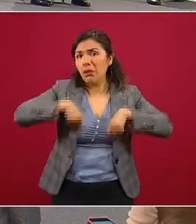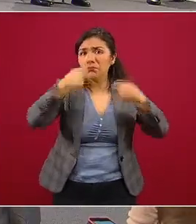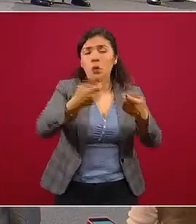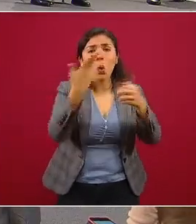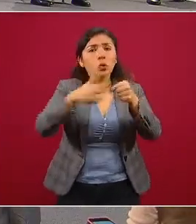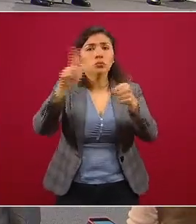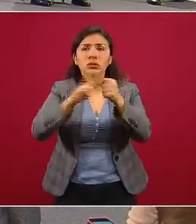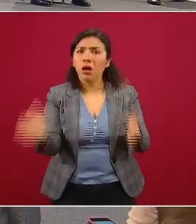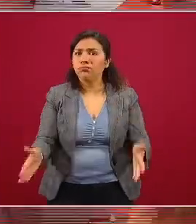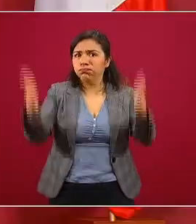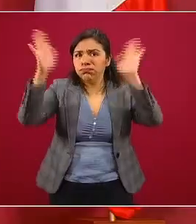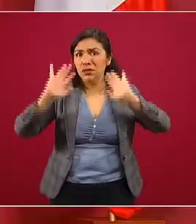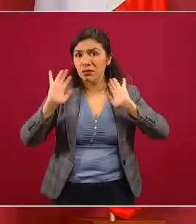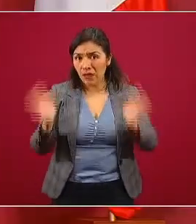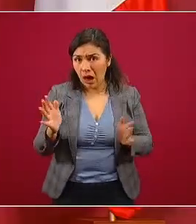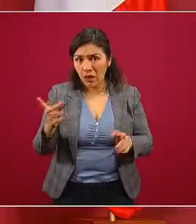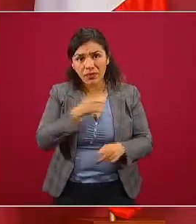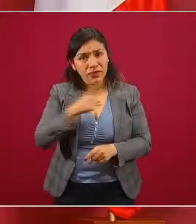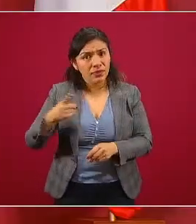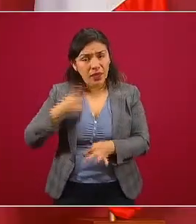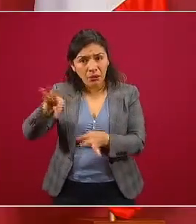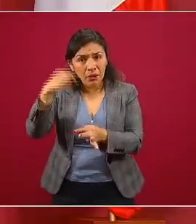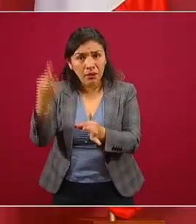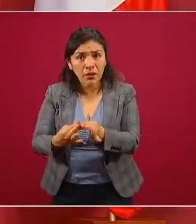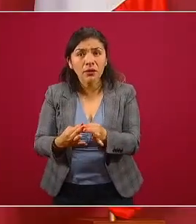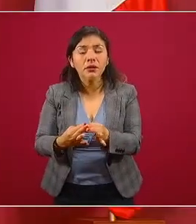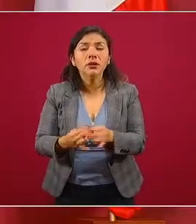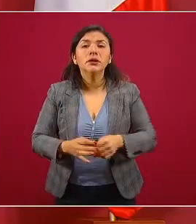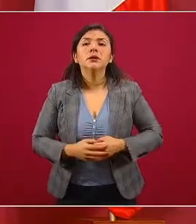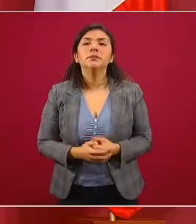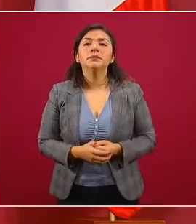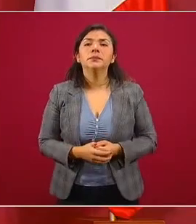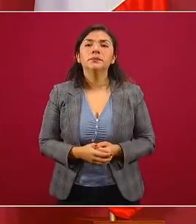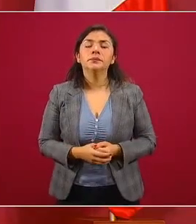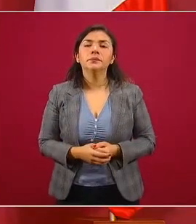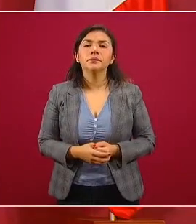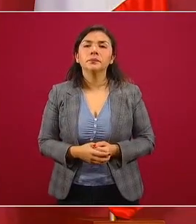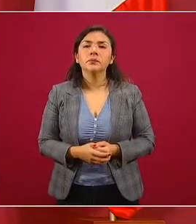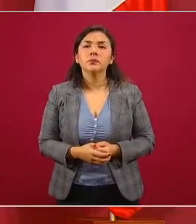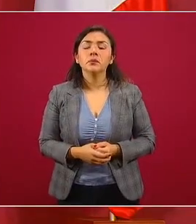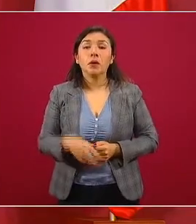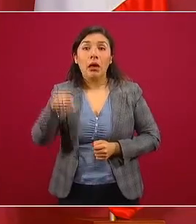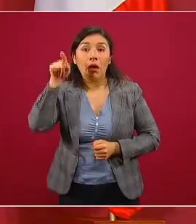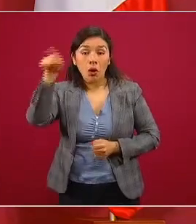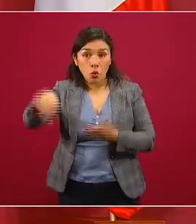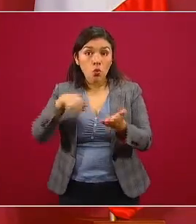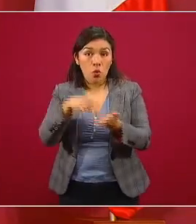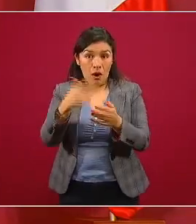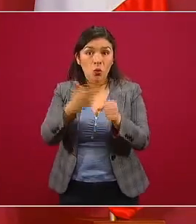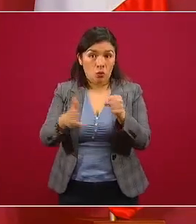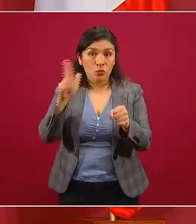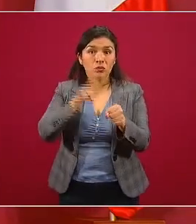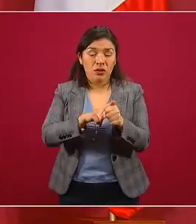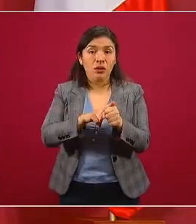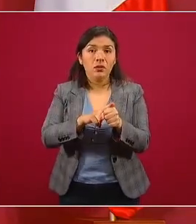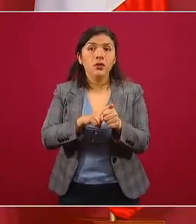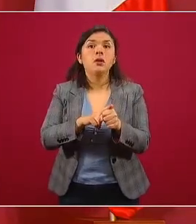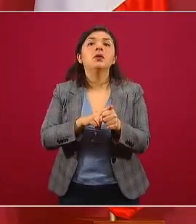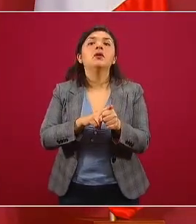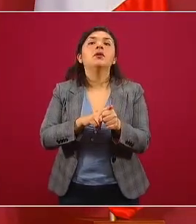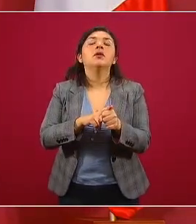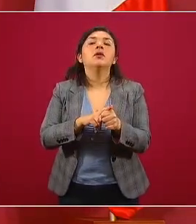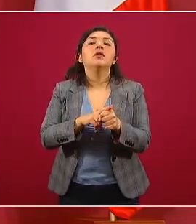que lo concluyeran, y ese hospital a la